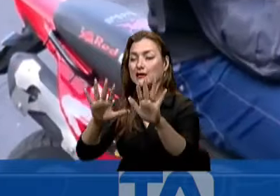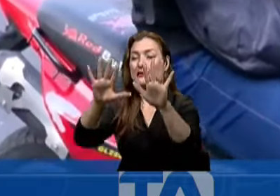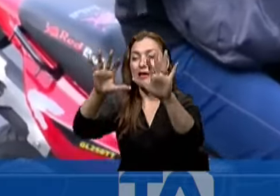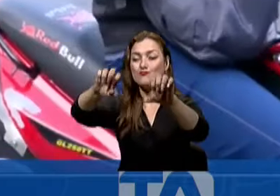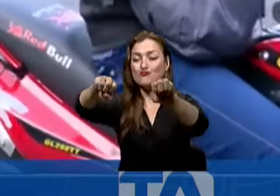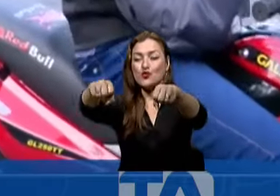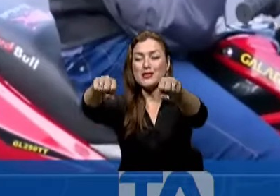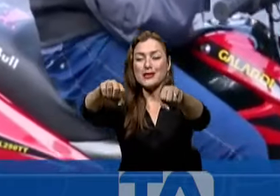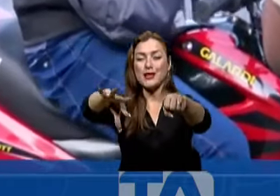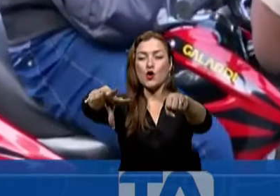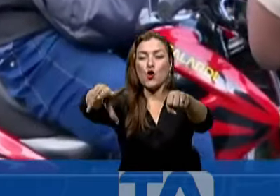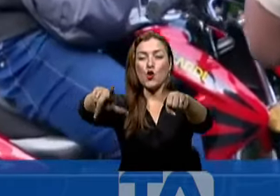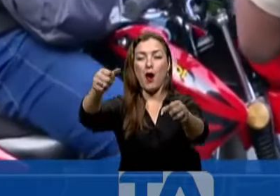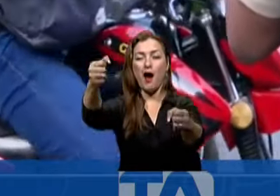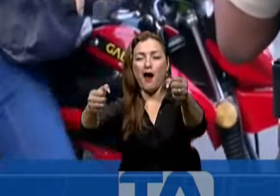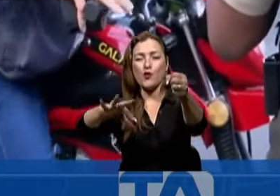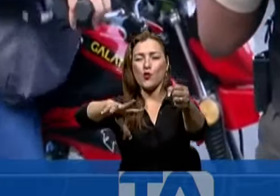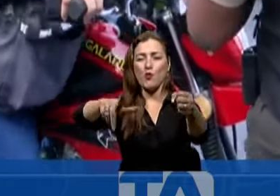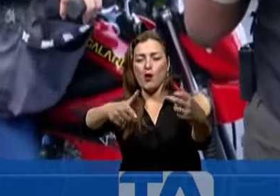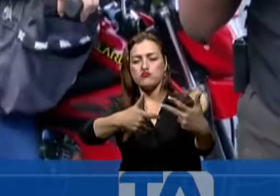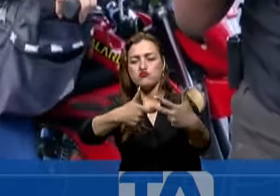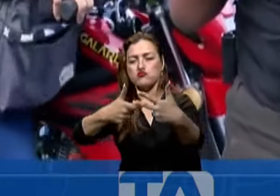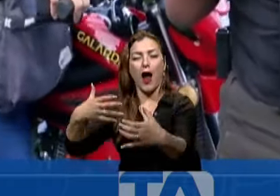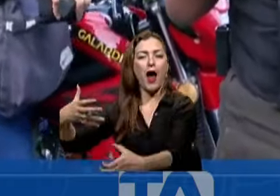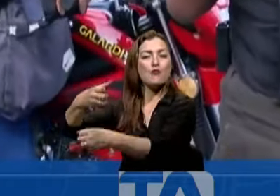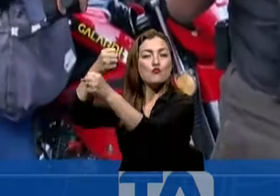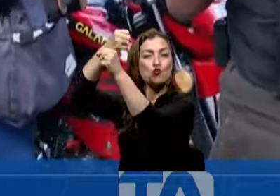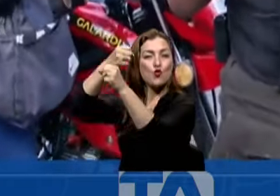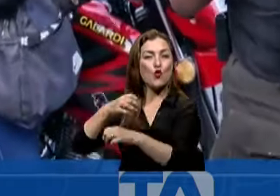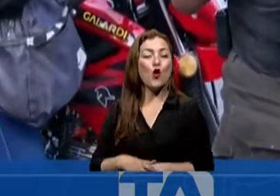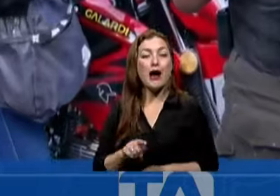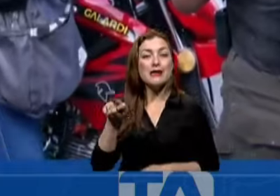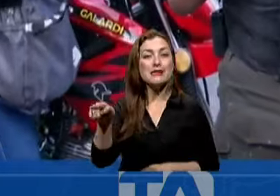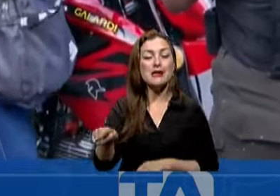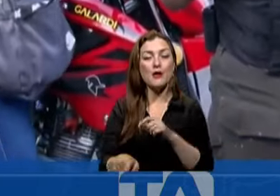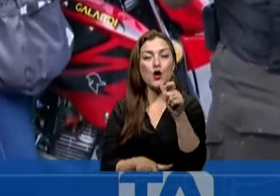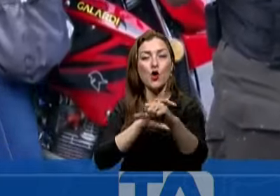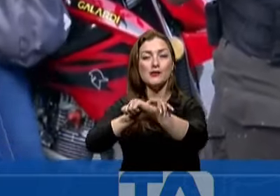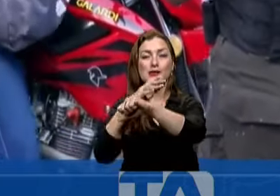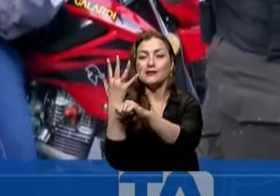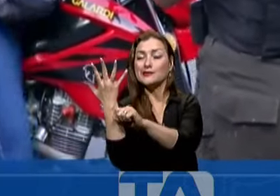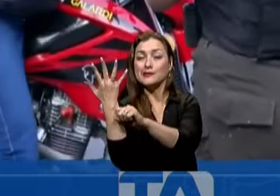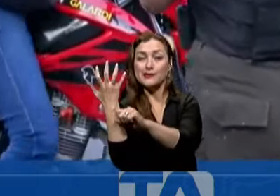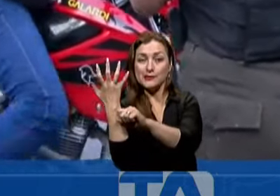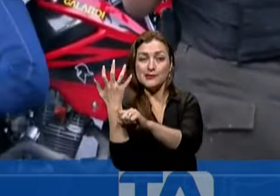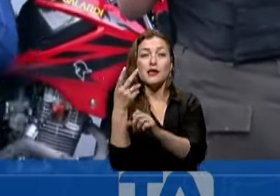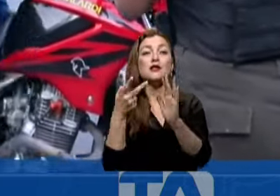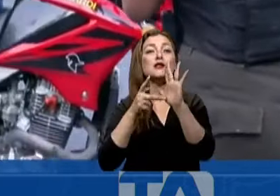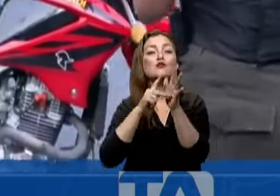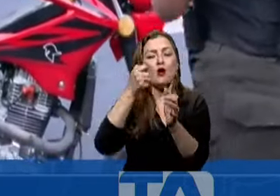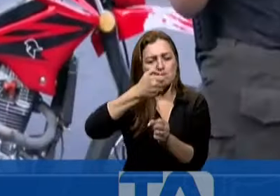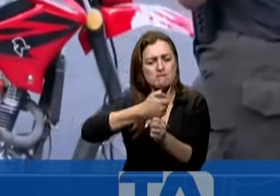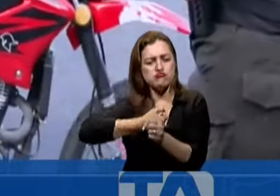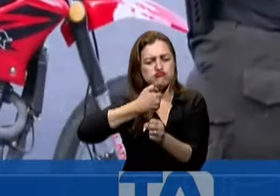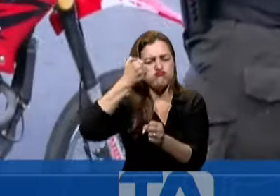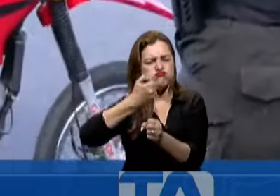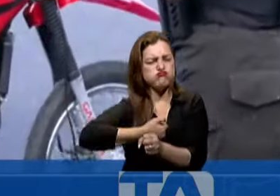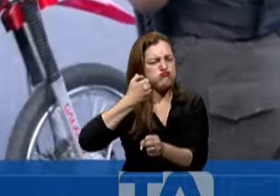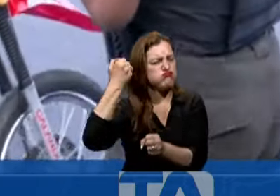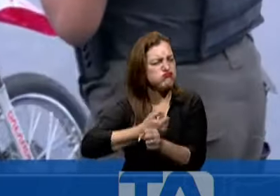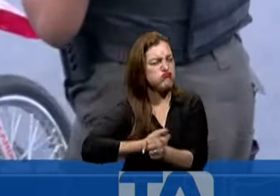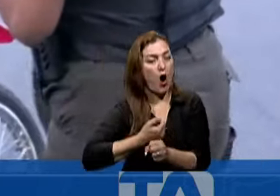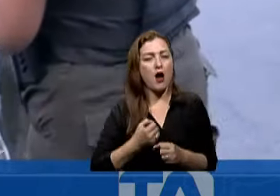de 15 personas detenidas y lógicamente esto refleja el trabajo que estamos realizando